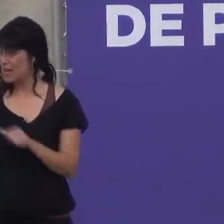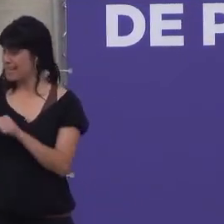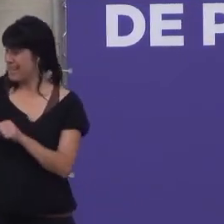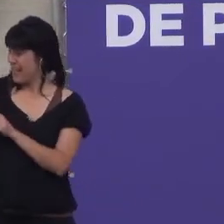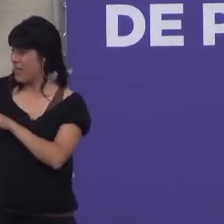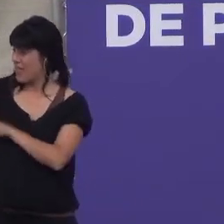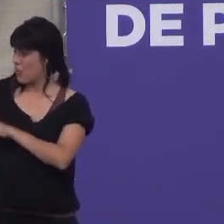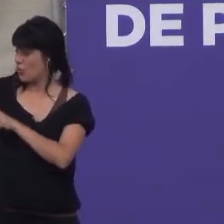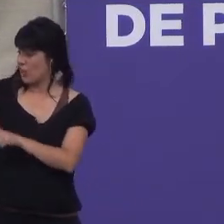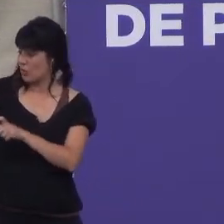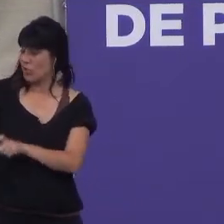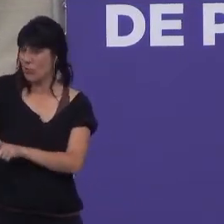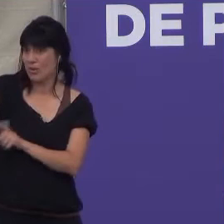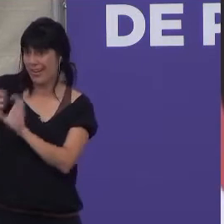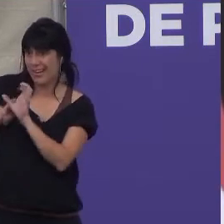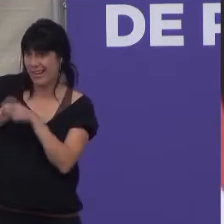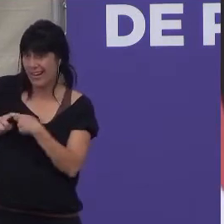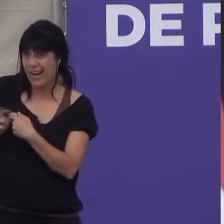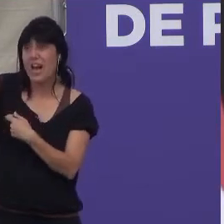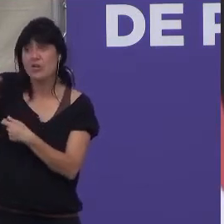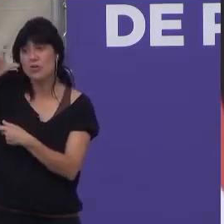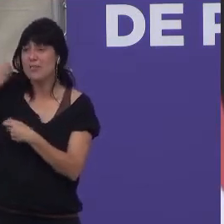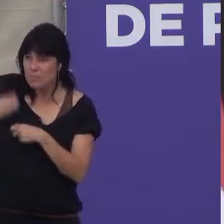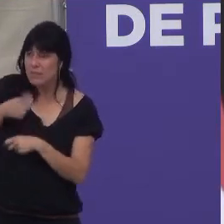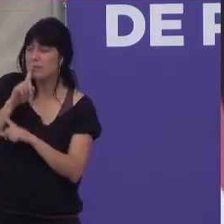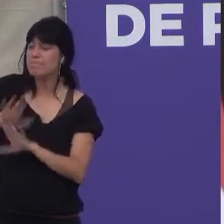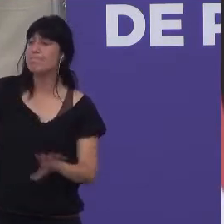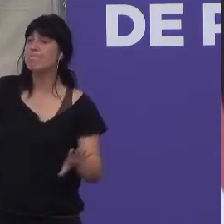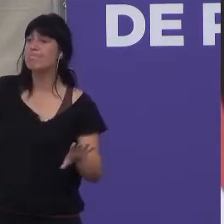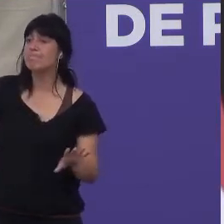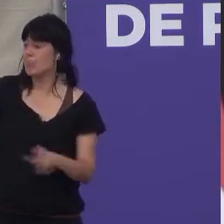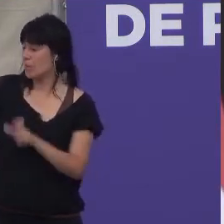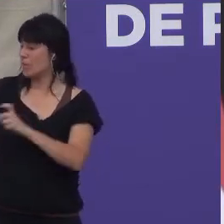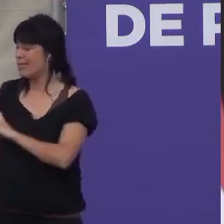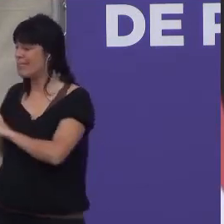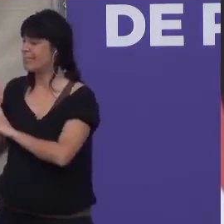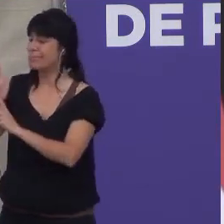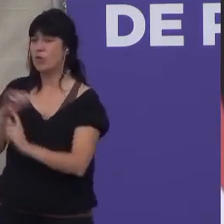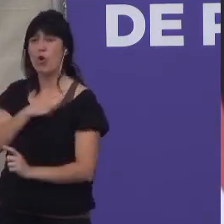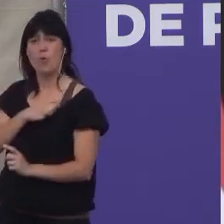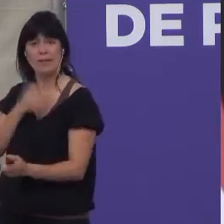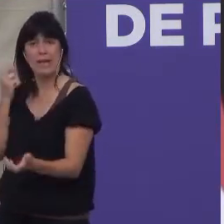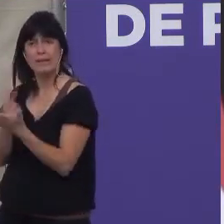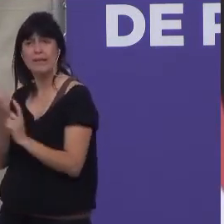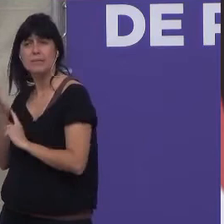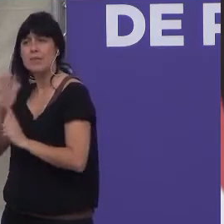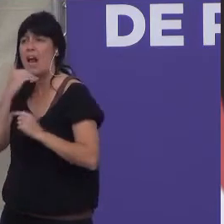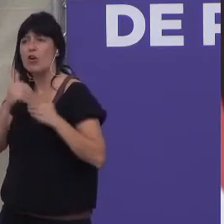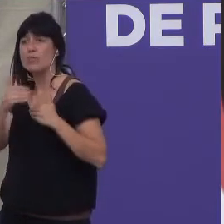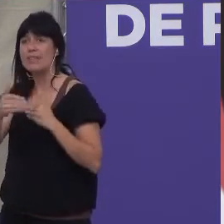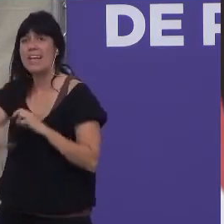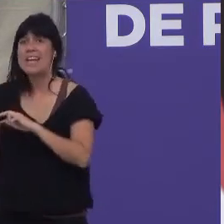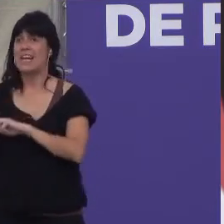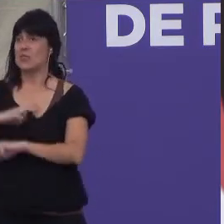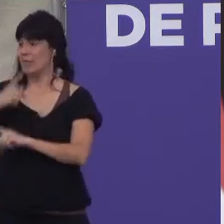círculos, muchos inscritos y muchas personas que han presentado al Comité de Garantías algún expediente. Han recibido por respuesta de